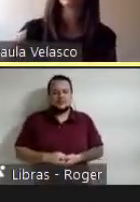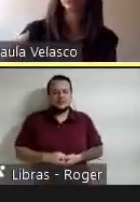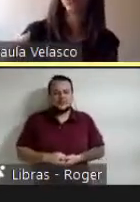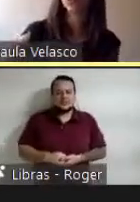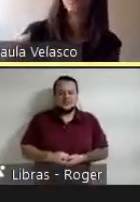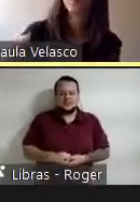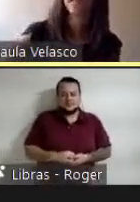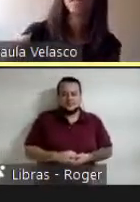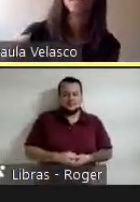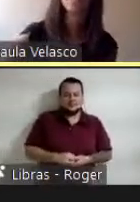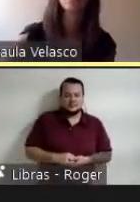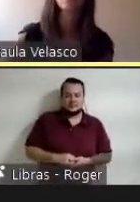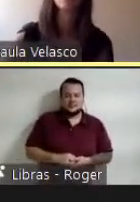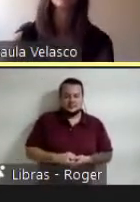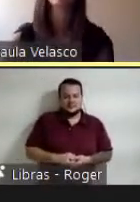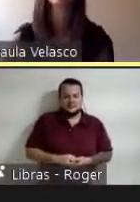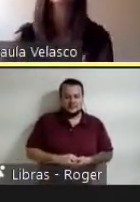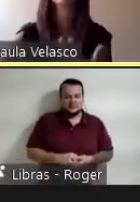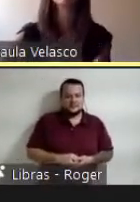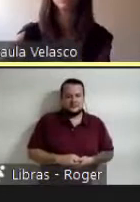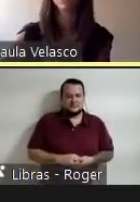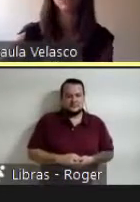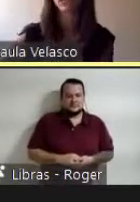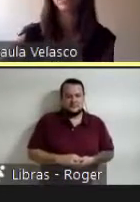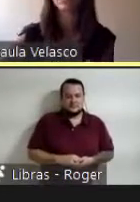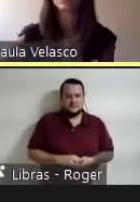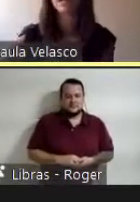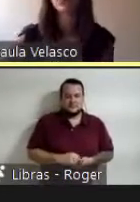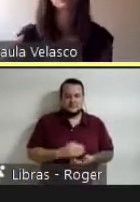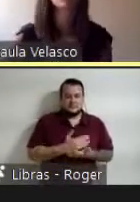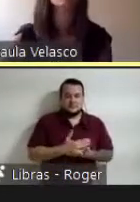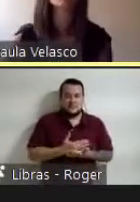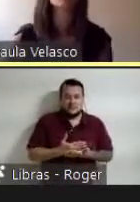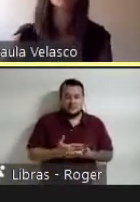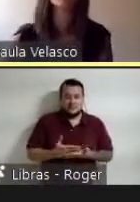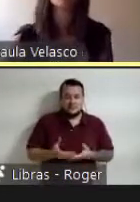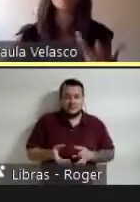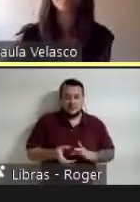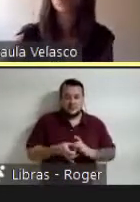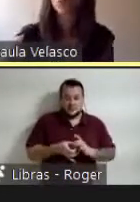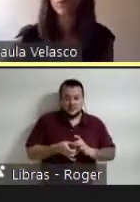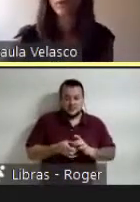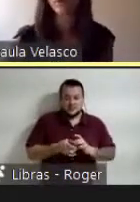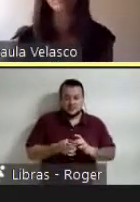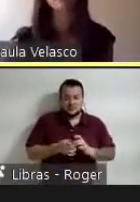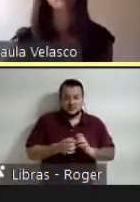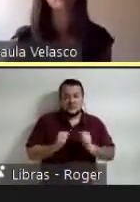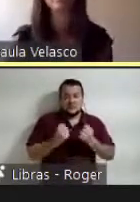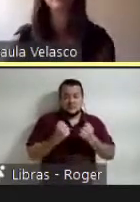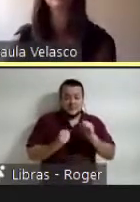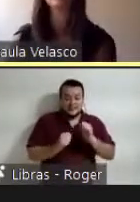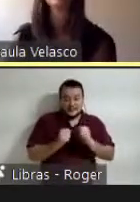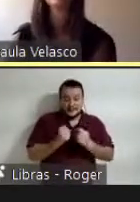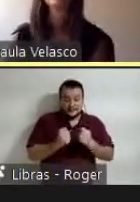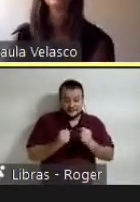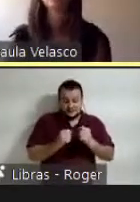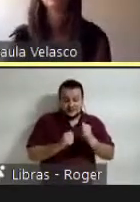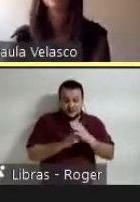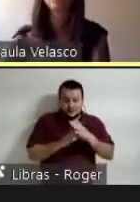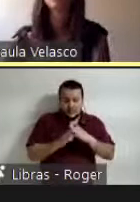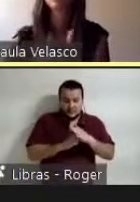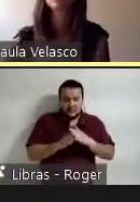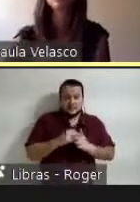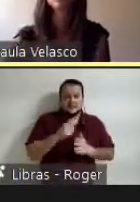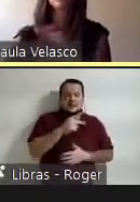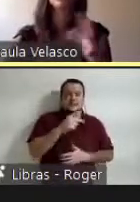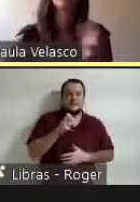empresario Luis Pereira para construir e diseñar su mansión su palacio urbano para su familia Santiago